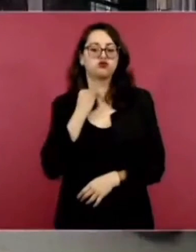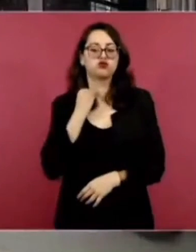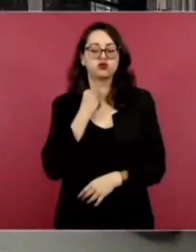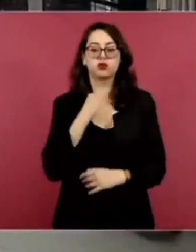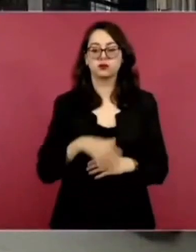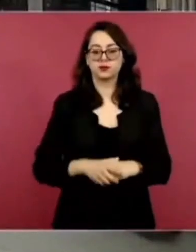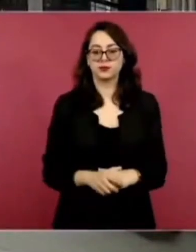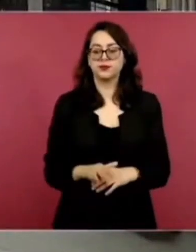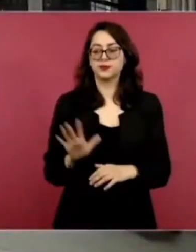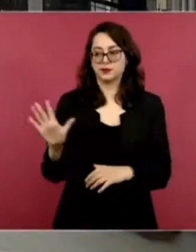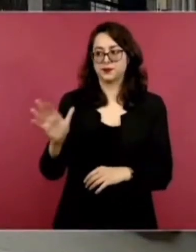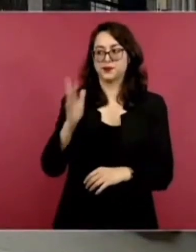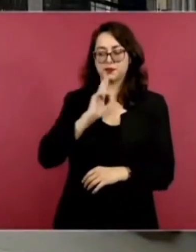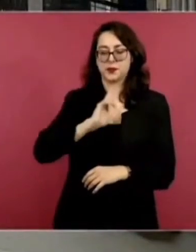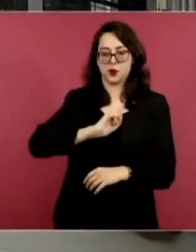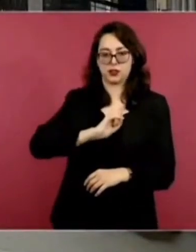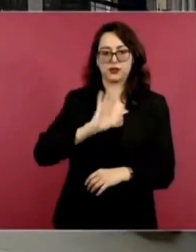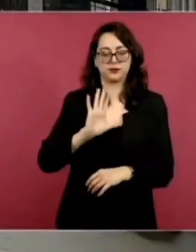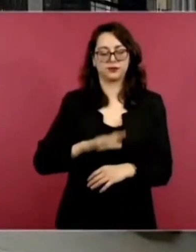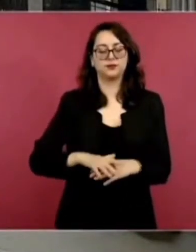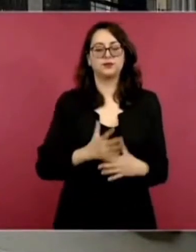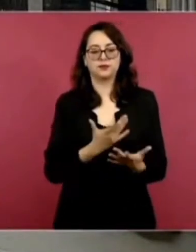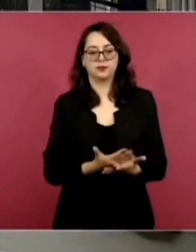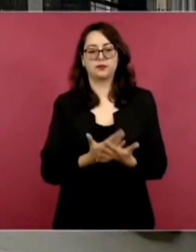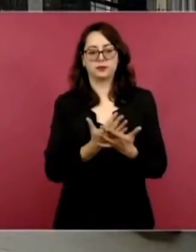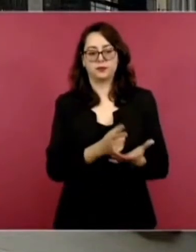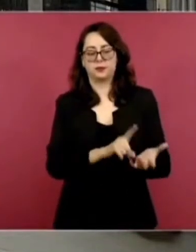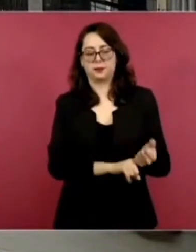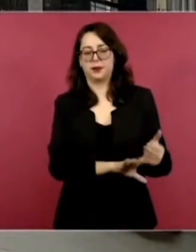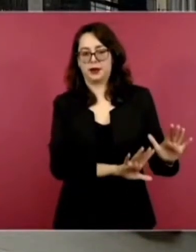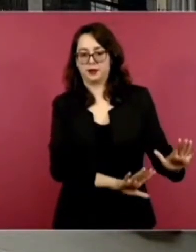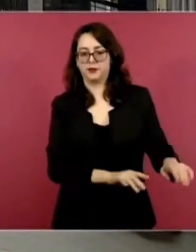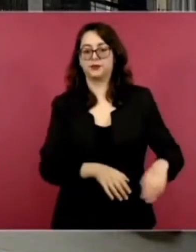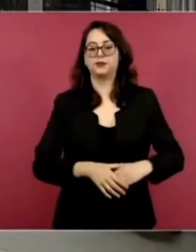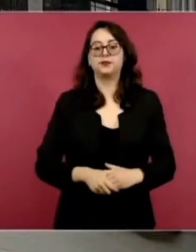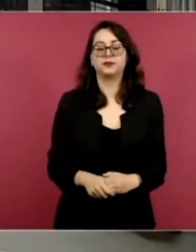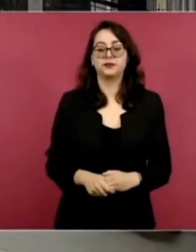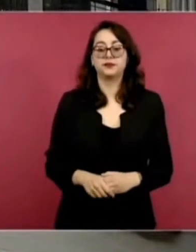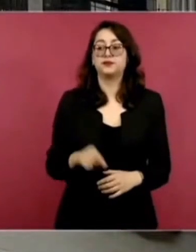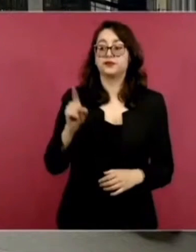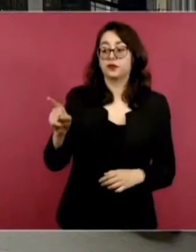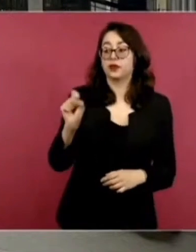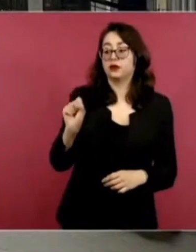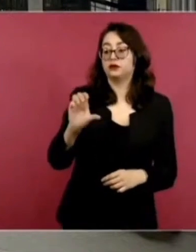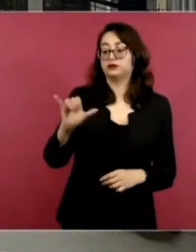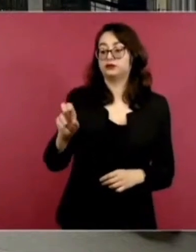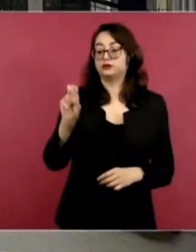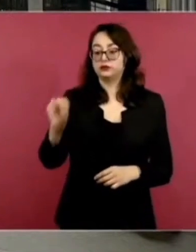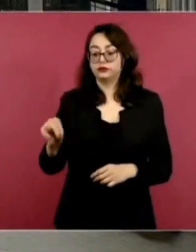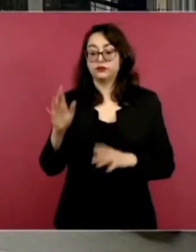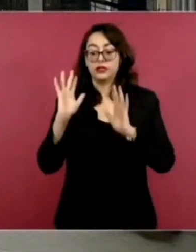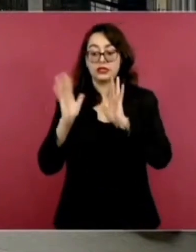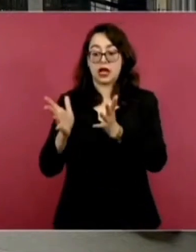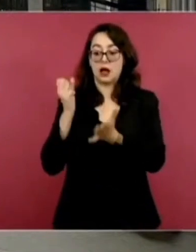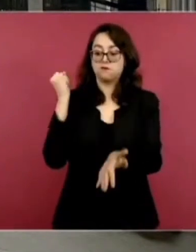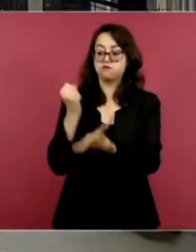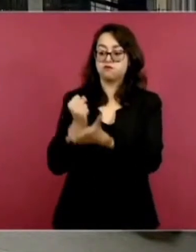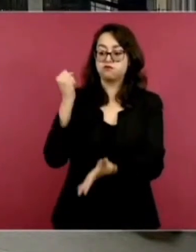Ahorita nos van a decir. Entonces, no han hecho el famoso engrose. Es decir, es